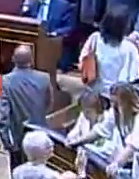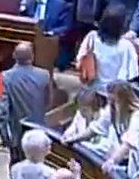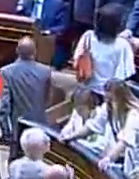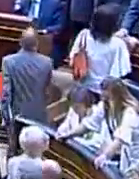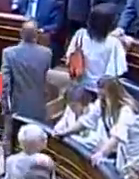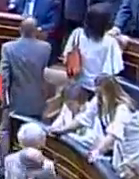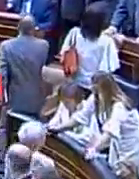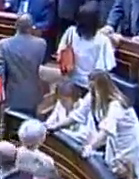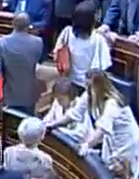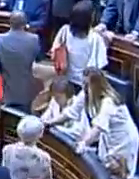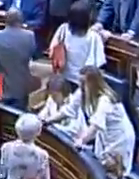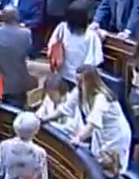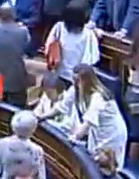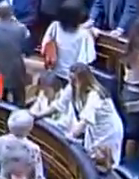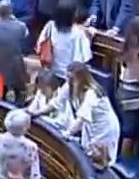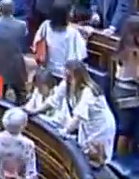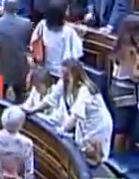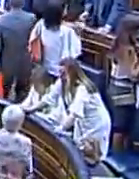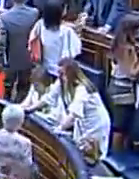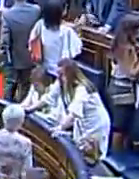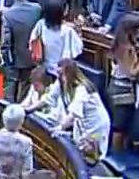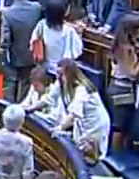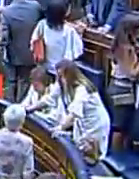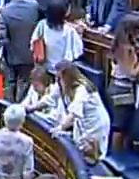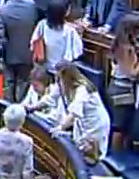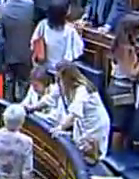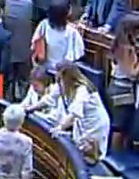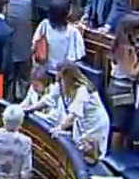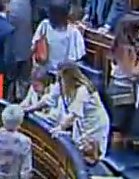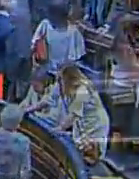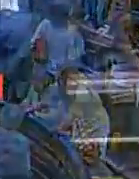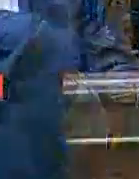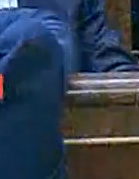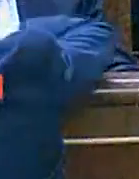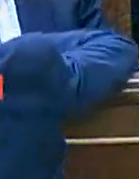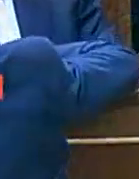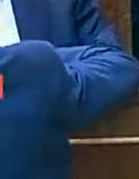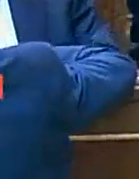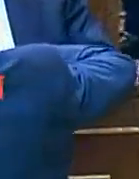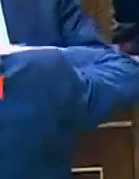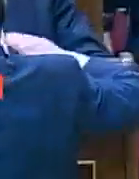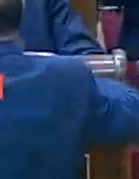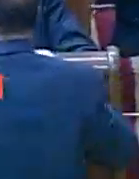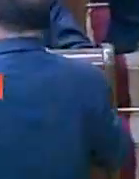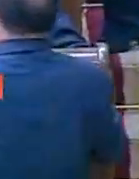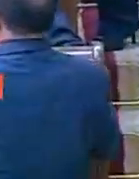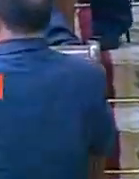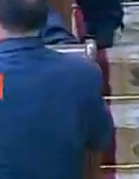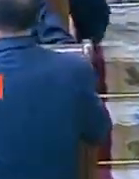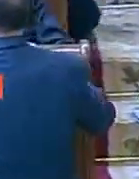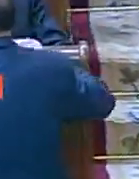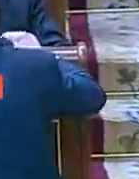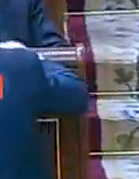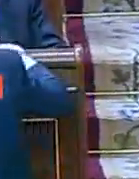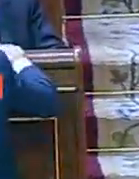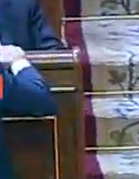intervención, cuando apenas habían transcurrido 3 minutos de discurso. El presidente ha insistido en que acata la sentencia, ha dicho que ese